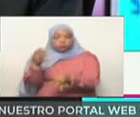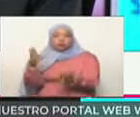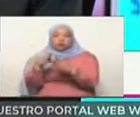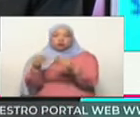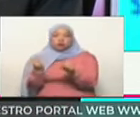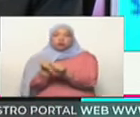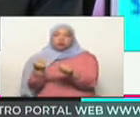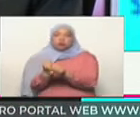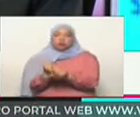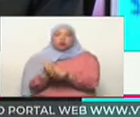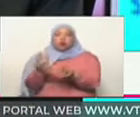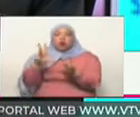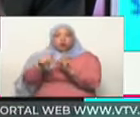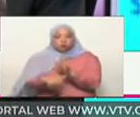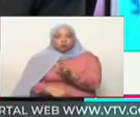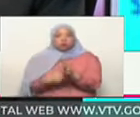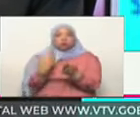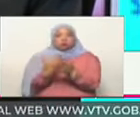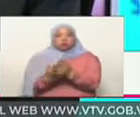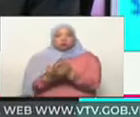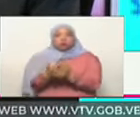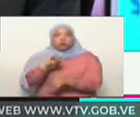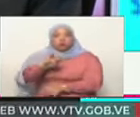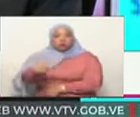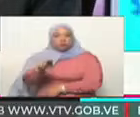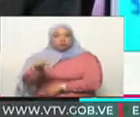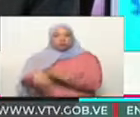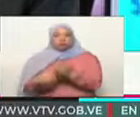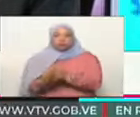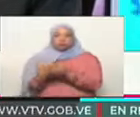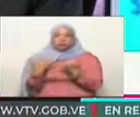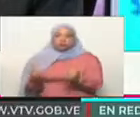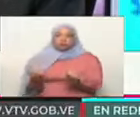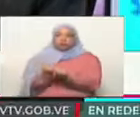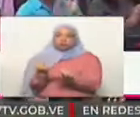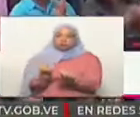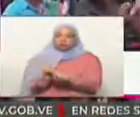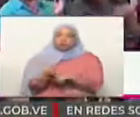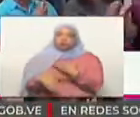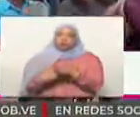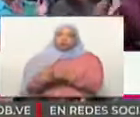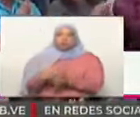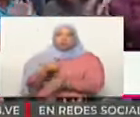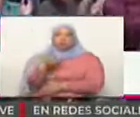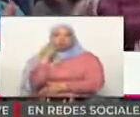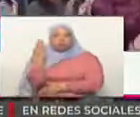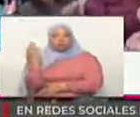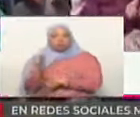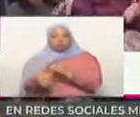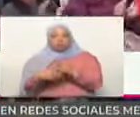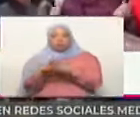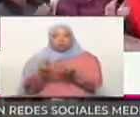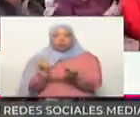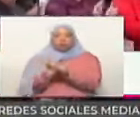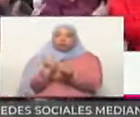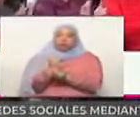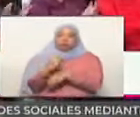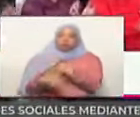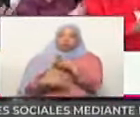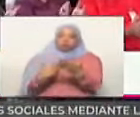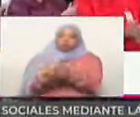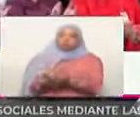este tremendo robo que encabezó Juan Guaidó, María Corina Machado, Leopoldo López y toda la banda